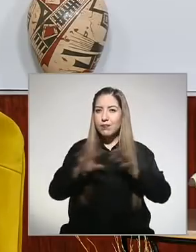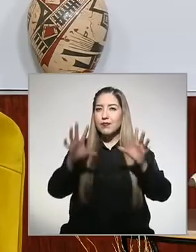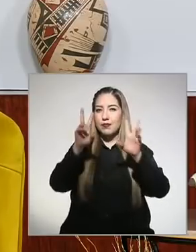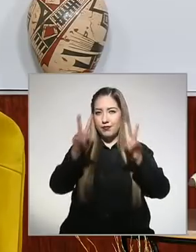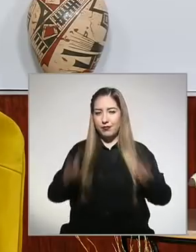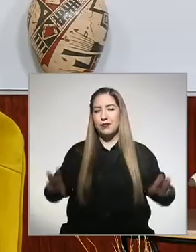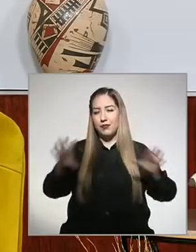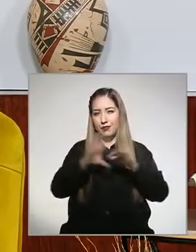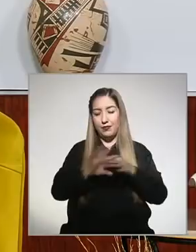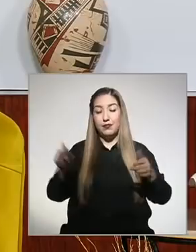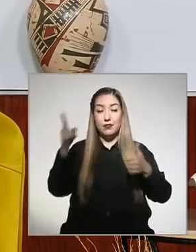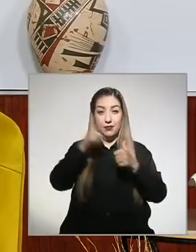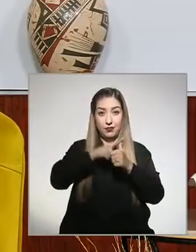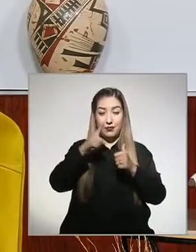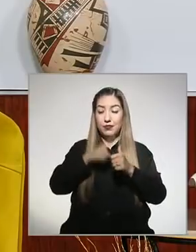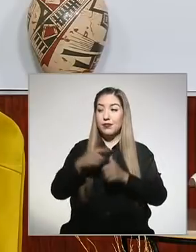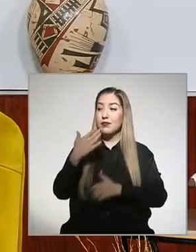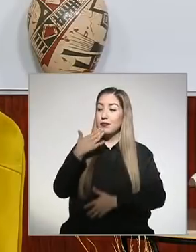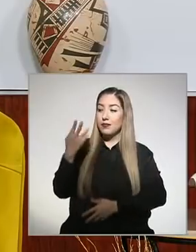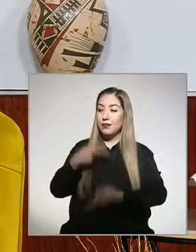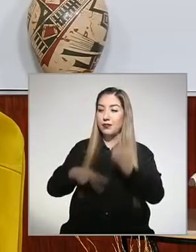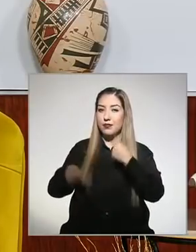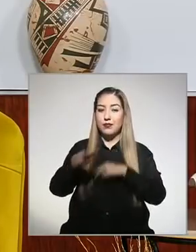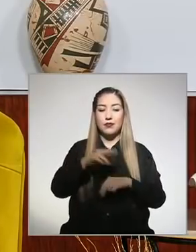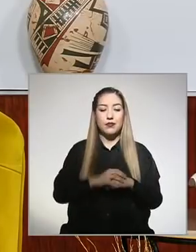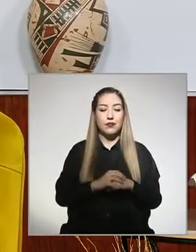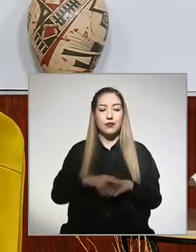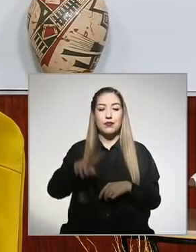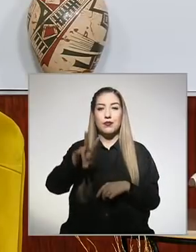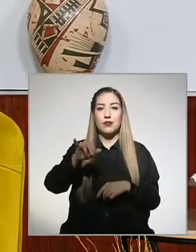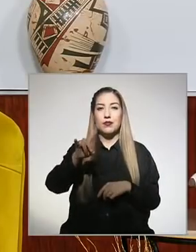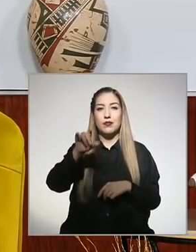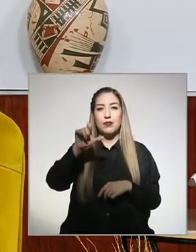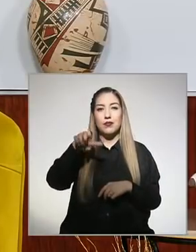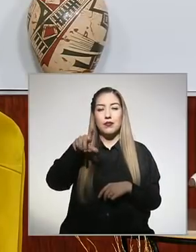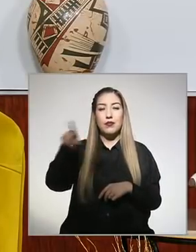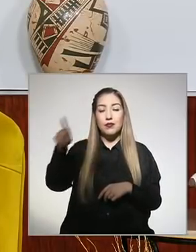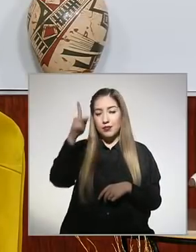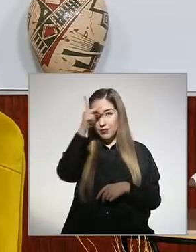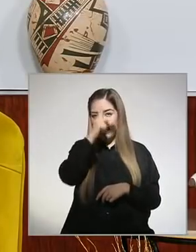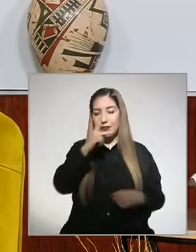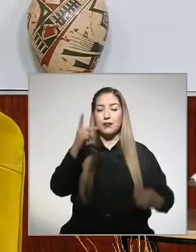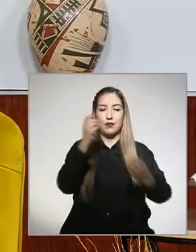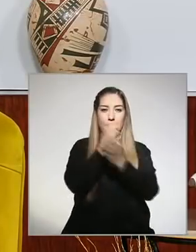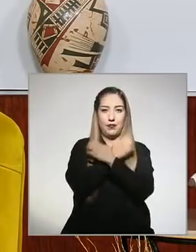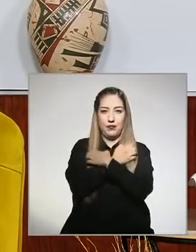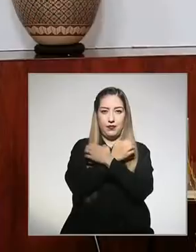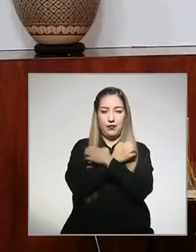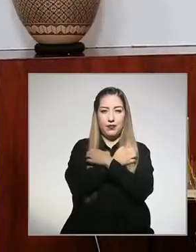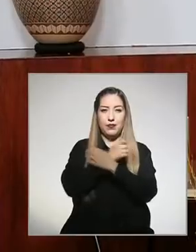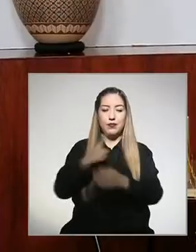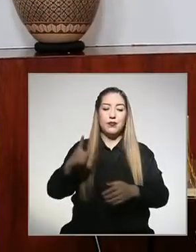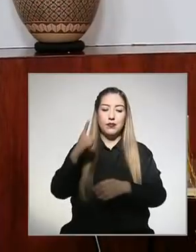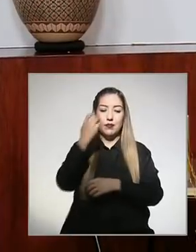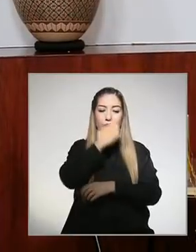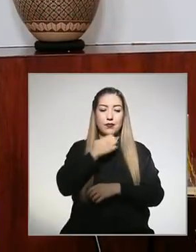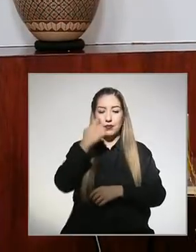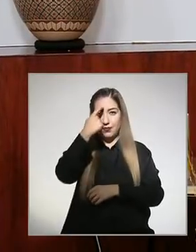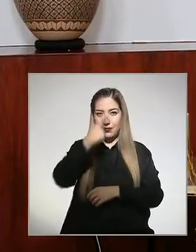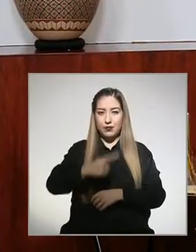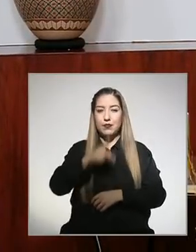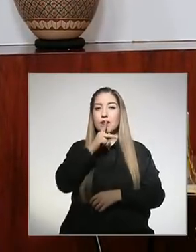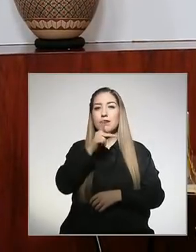importante. En primer lugar, le damos la bienvenida a Vidal Schmil. Él es pedagogo, fundador y director de escuelaparapadres.com y autor del